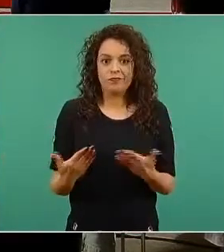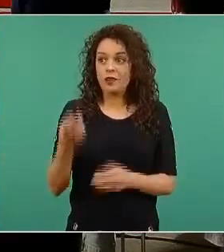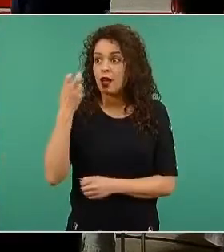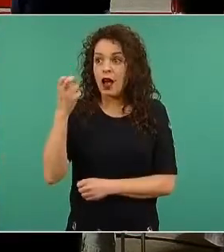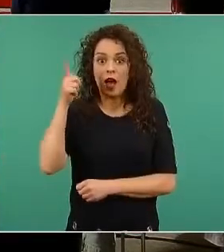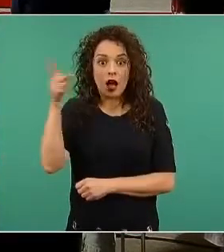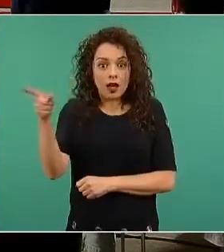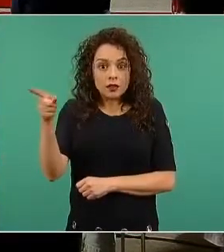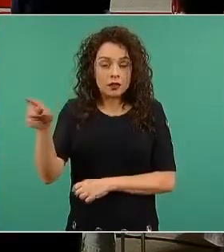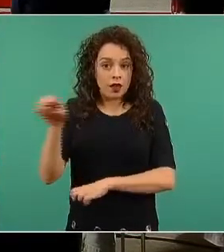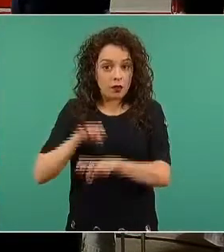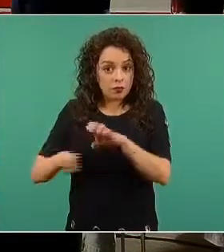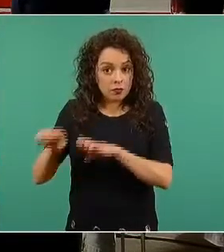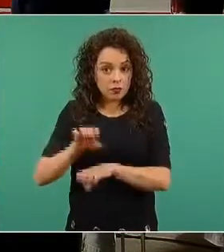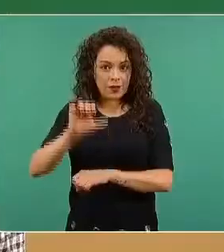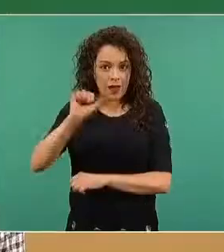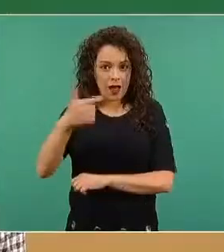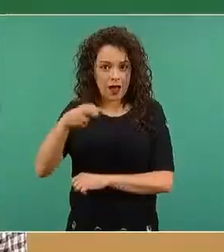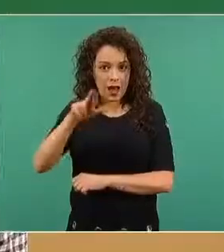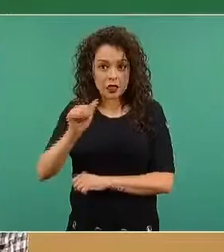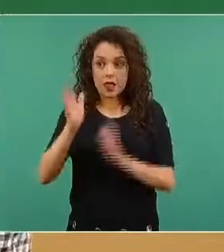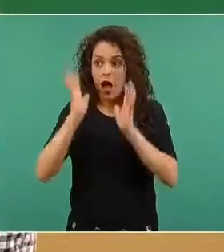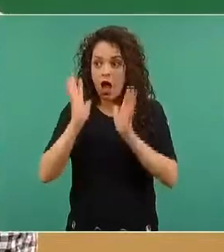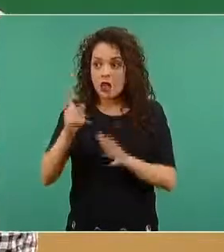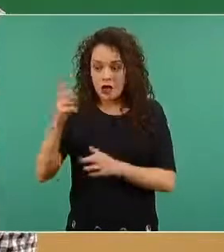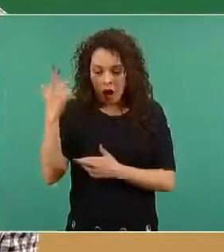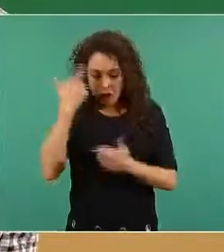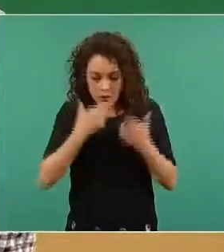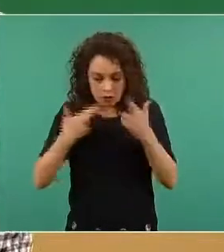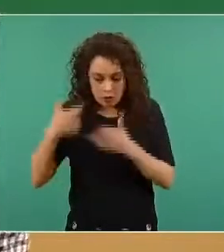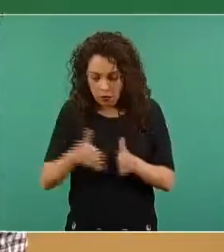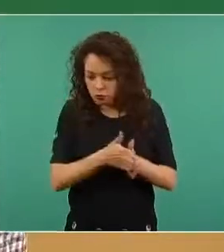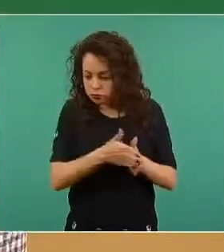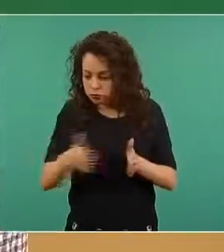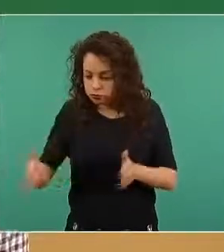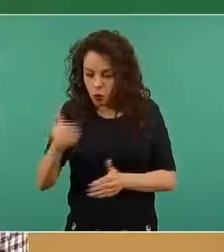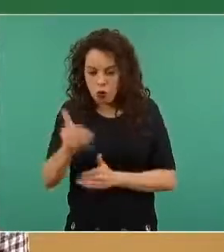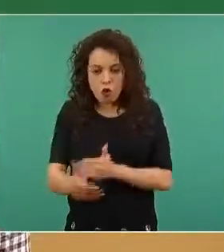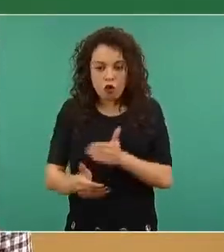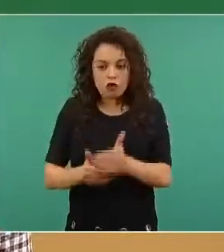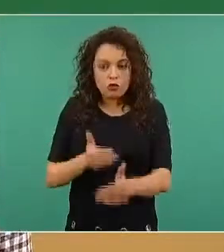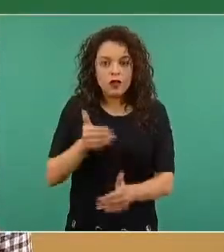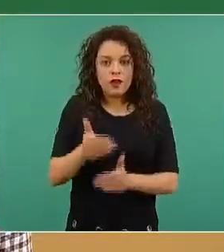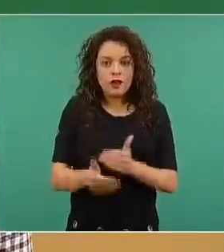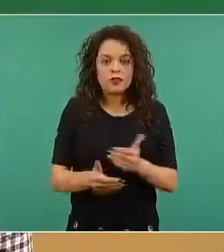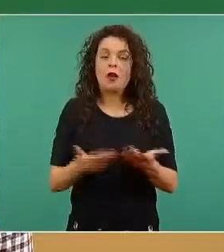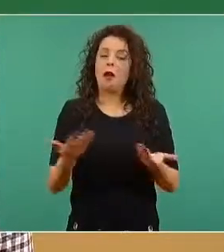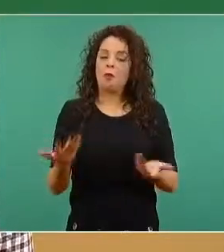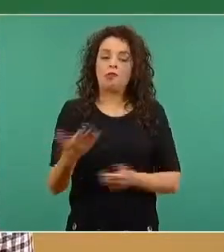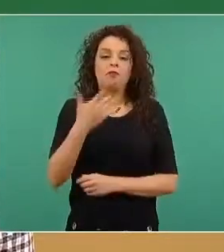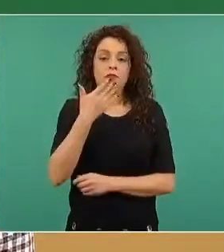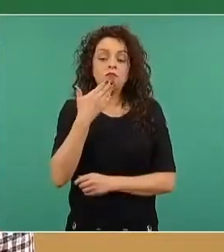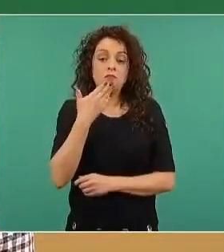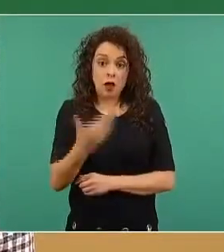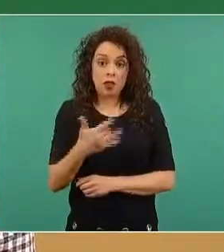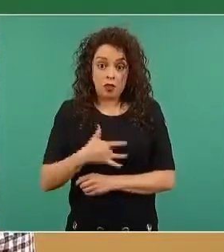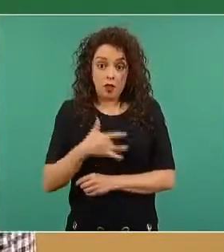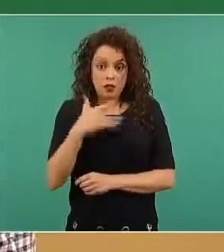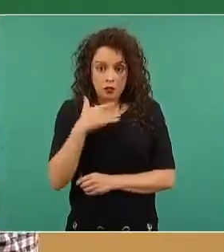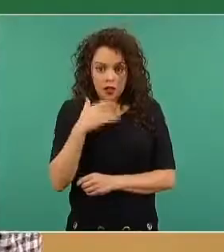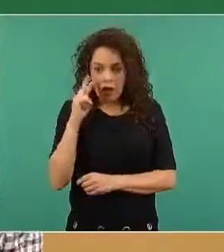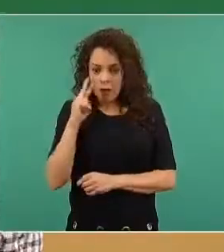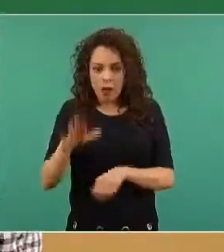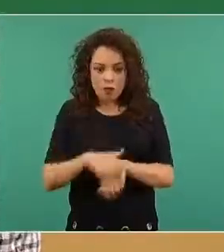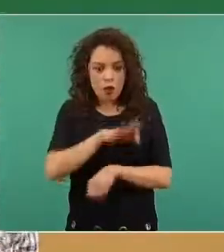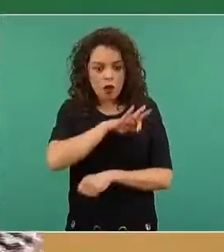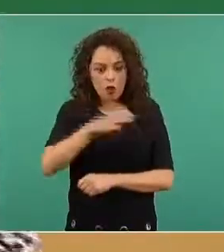estas características ya pasó por el proceso. Fue muy gratificante la experiencia, como lo comentamos, porque pudimos